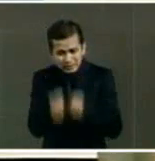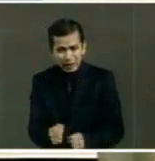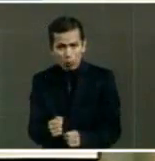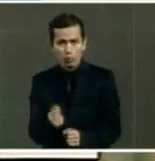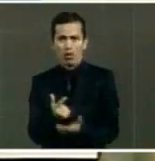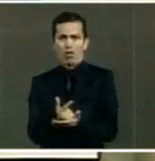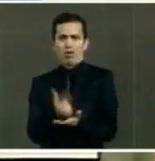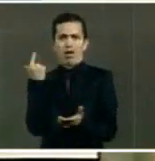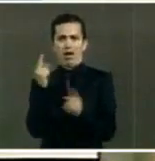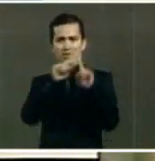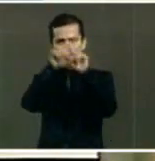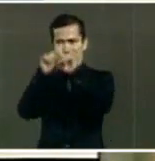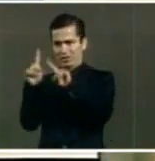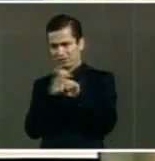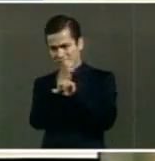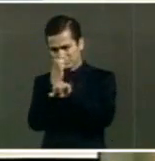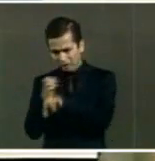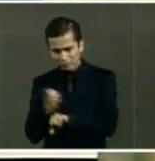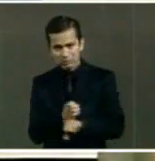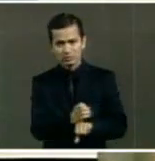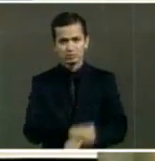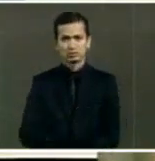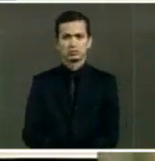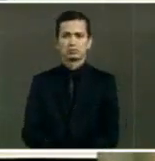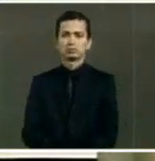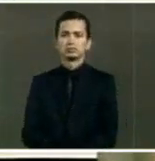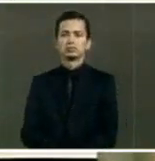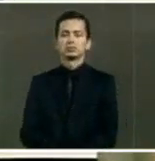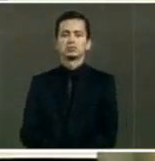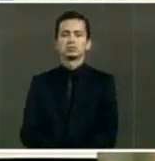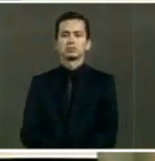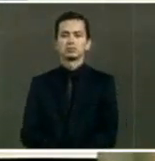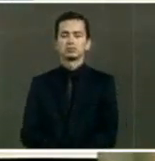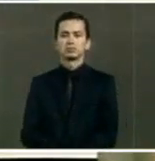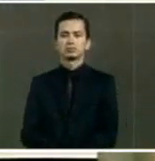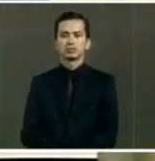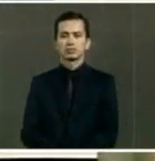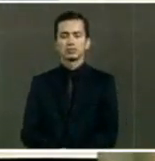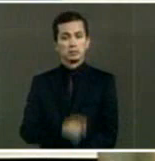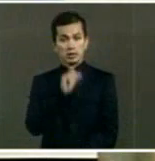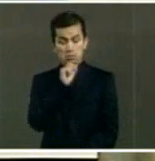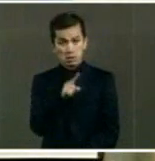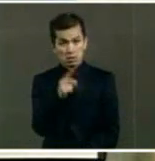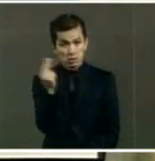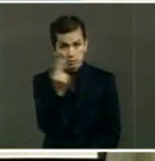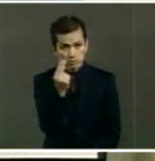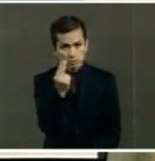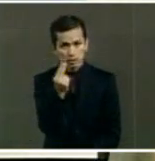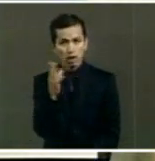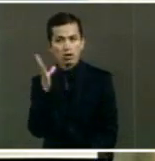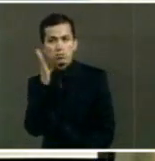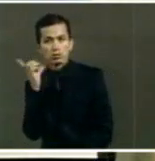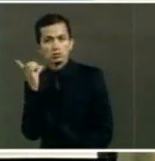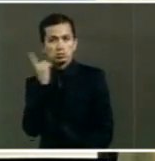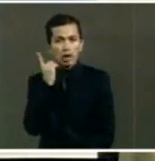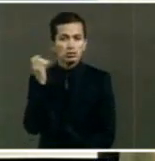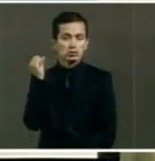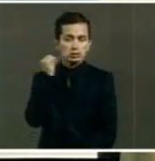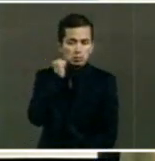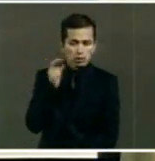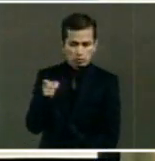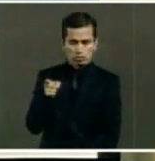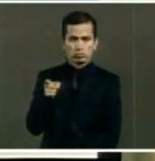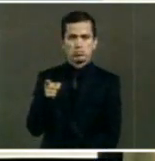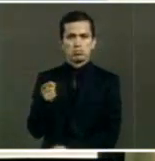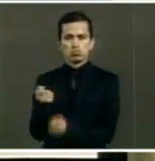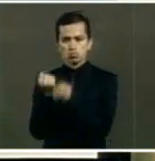muchas entidades de la República. Es necesario también que el Congreso dote a los gobiernos, y en particular a